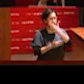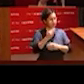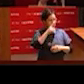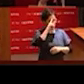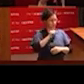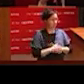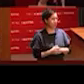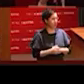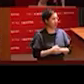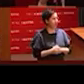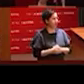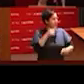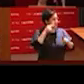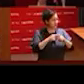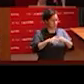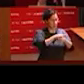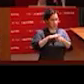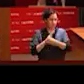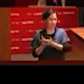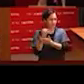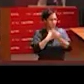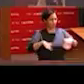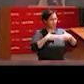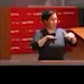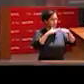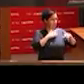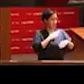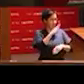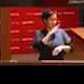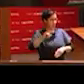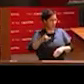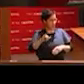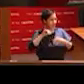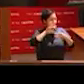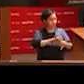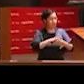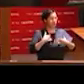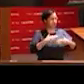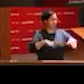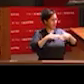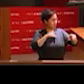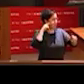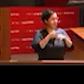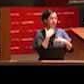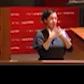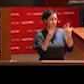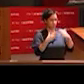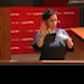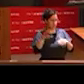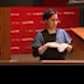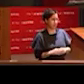intelectual abarcamos todos los niveles de cosciente intelectual con con personas mayores de 18